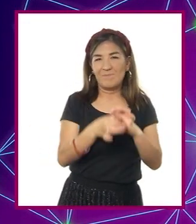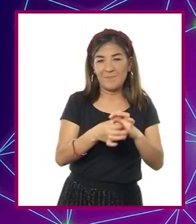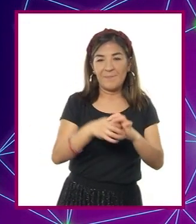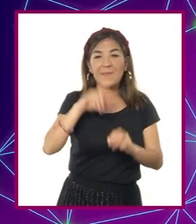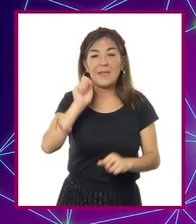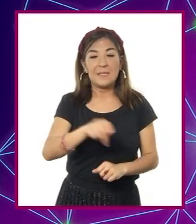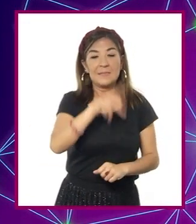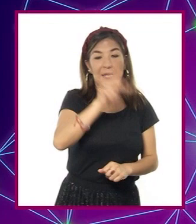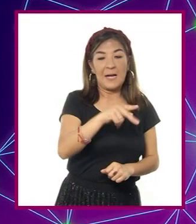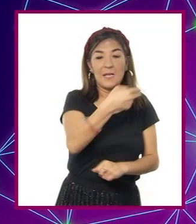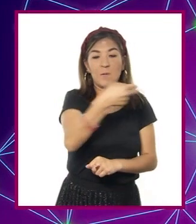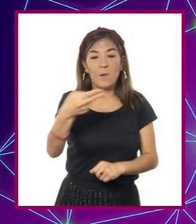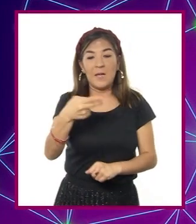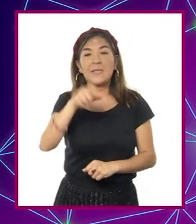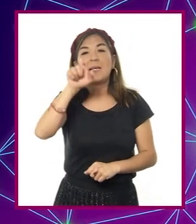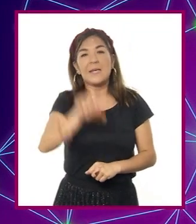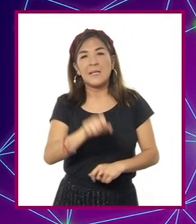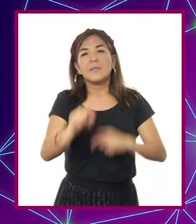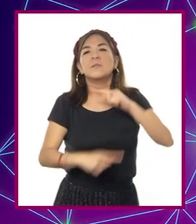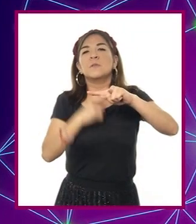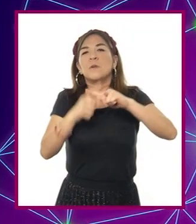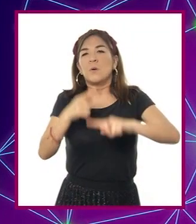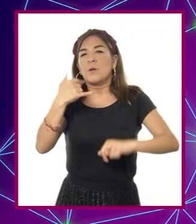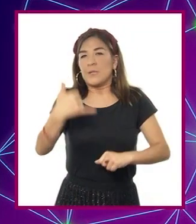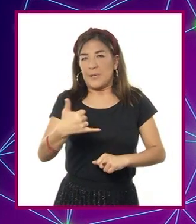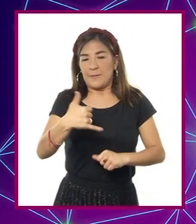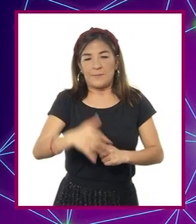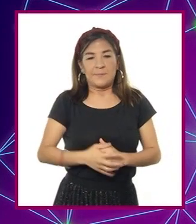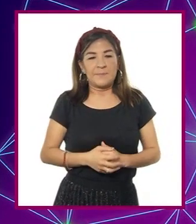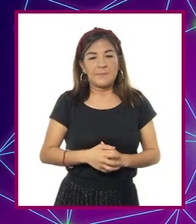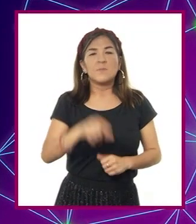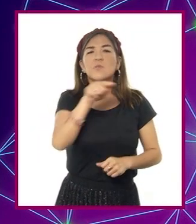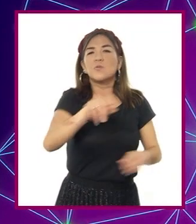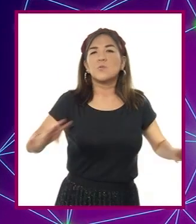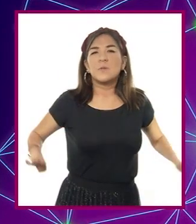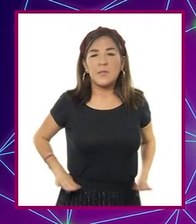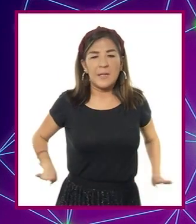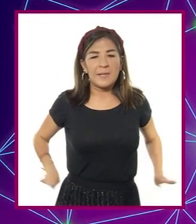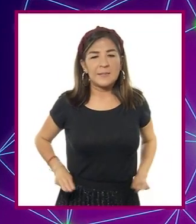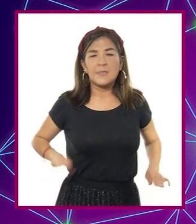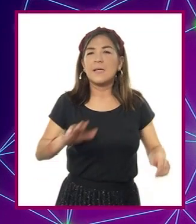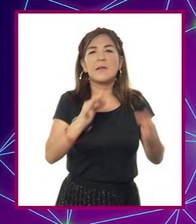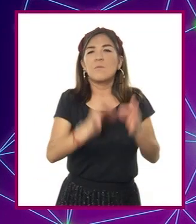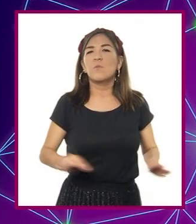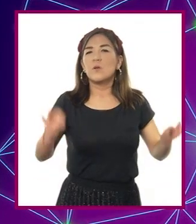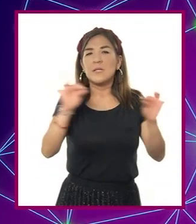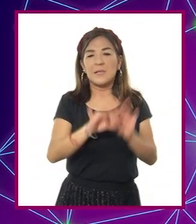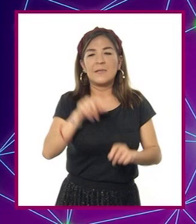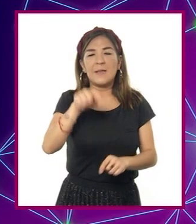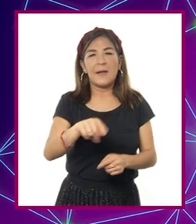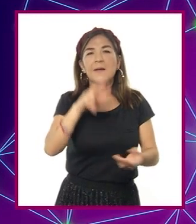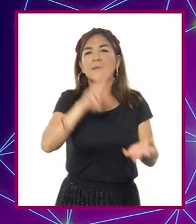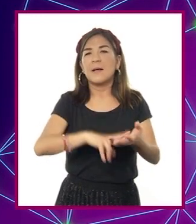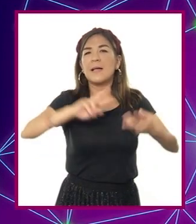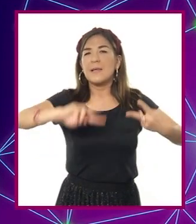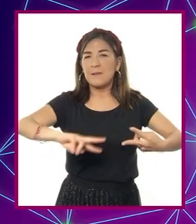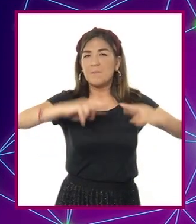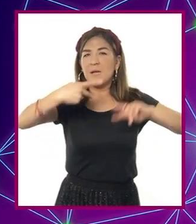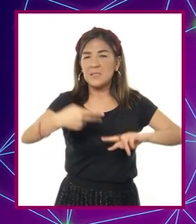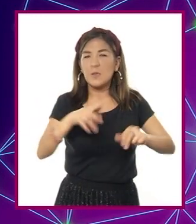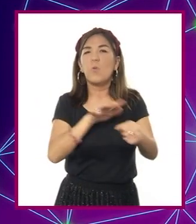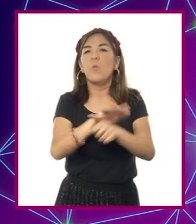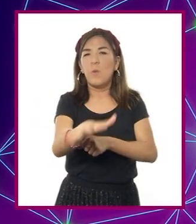es igual a X por Y. Las características principales de la proporcionalidad inversa